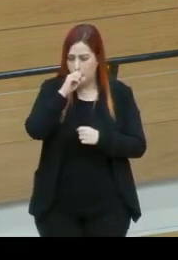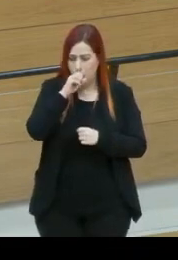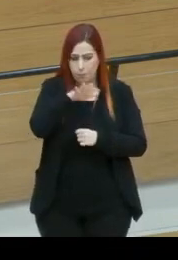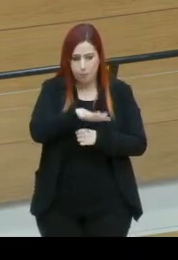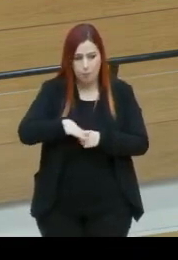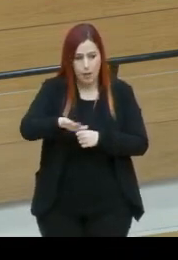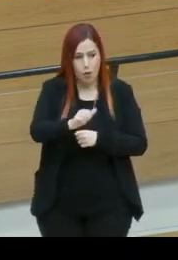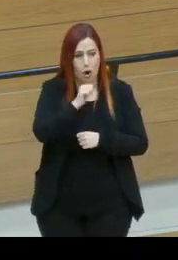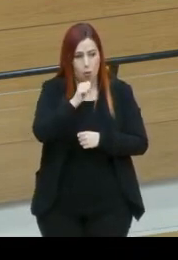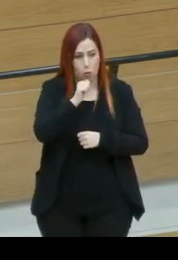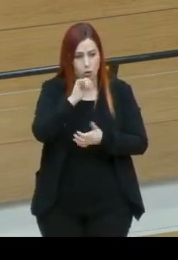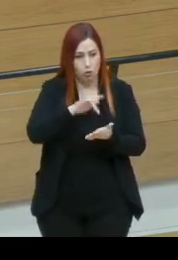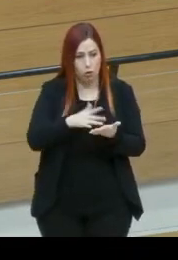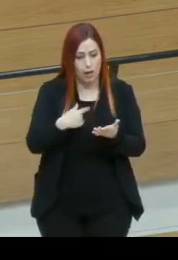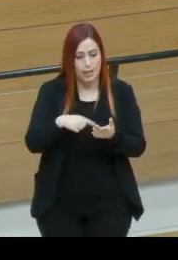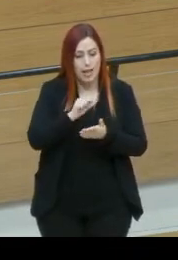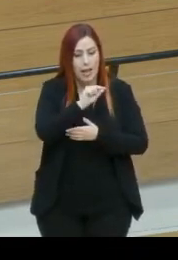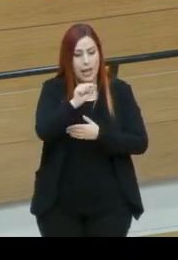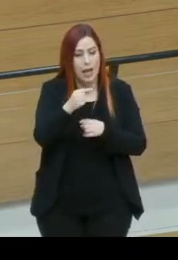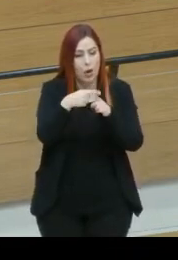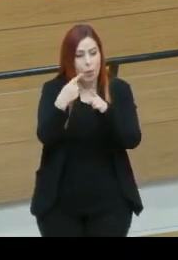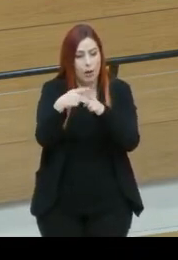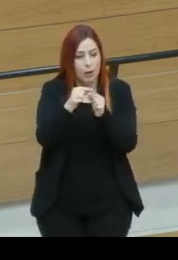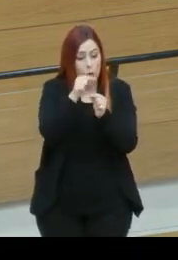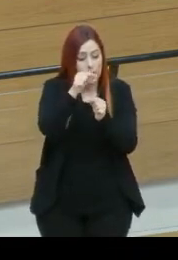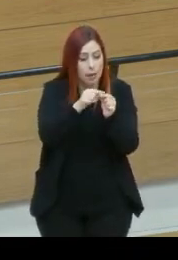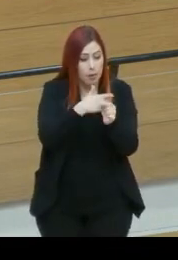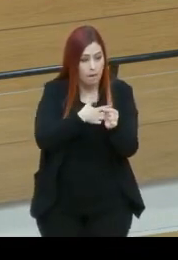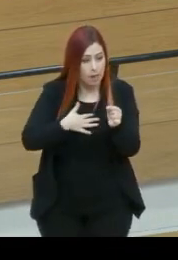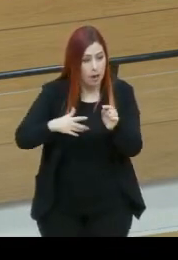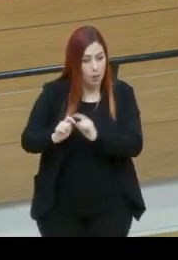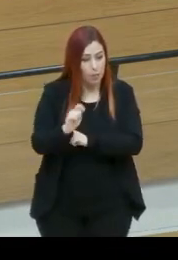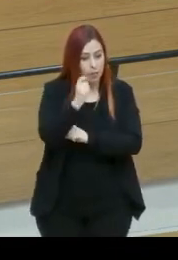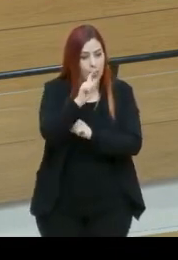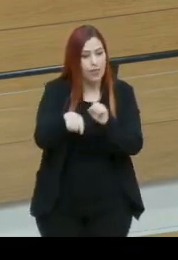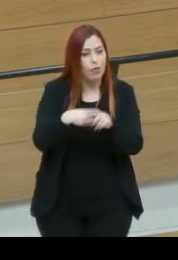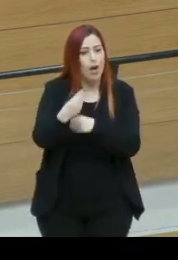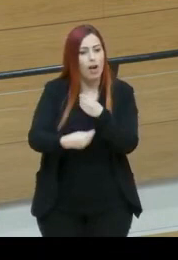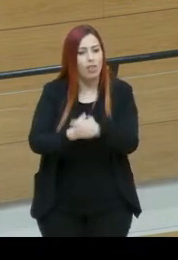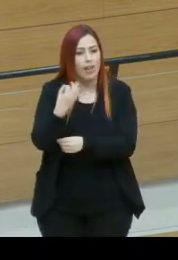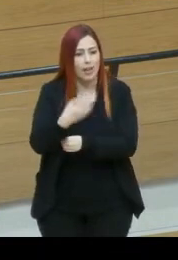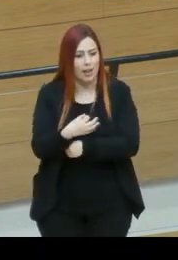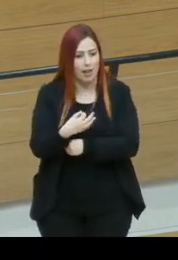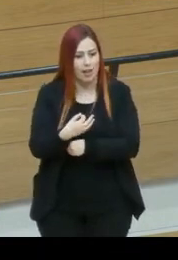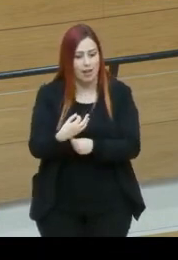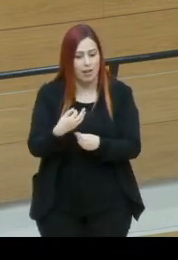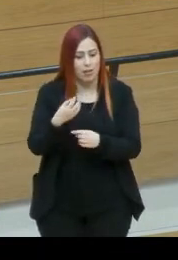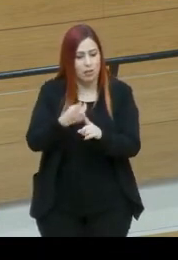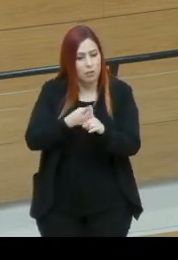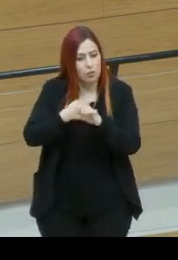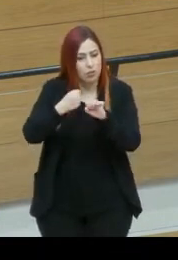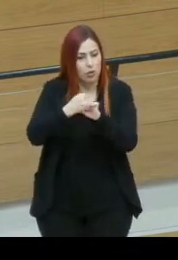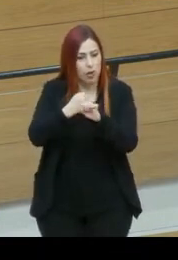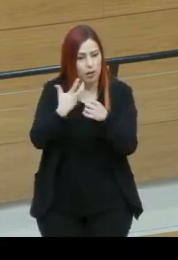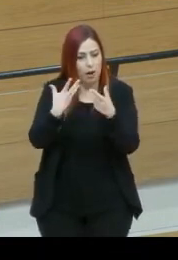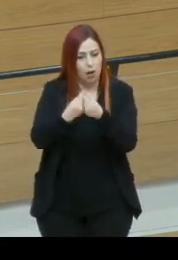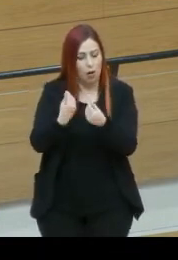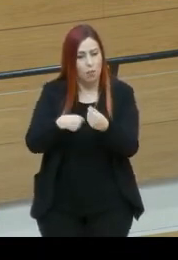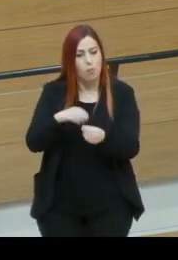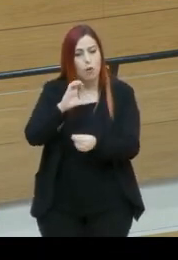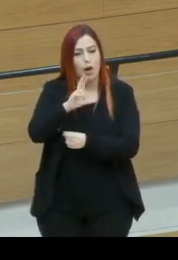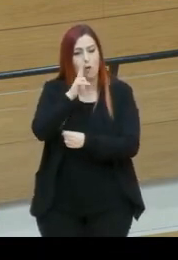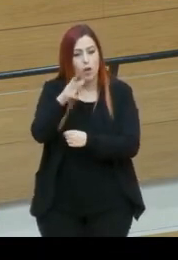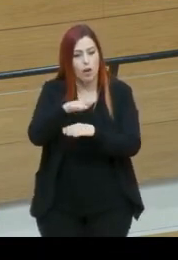vez que yo obtengo mi nanopartícula con el tamaño deseado, lo que hago es funcionalizarla con estos determinados carbohidratos en